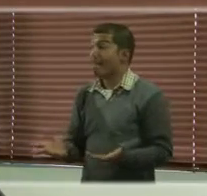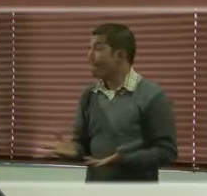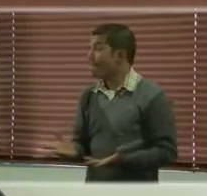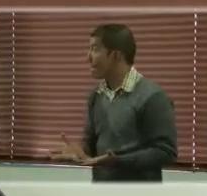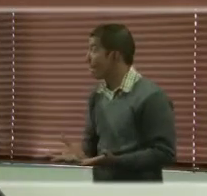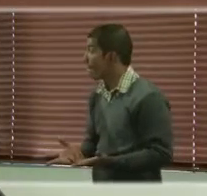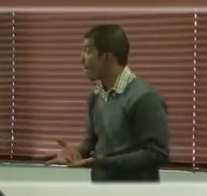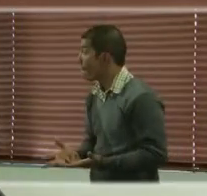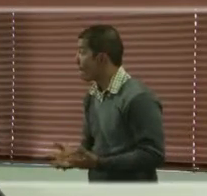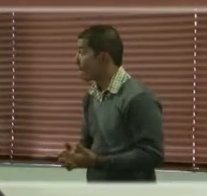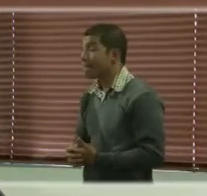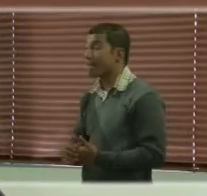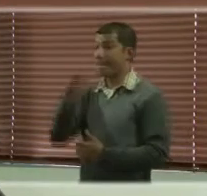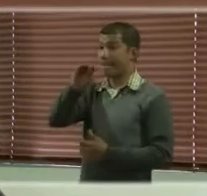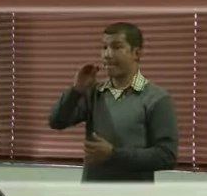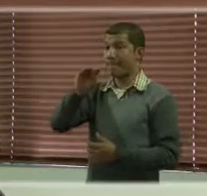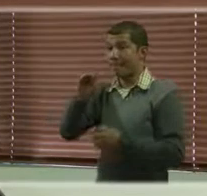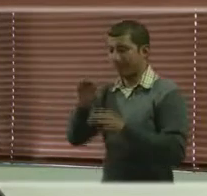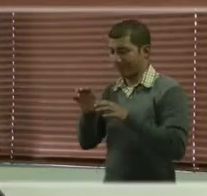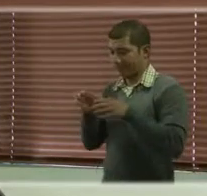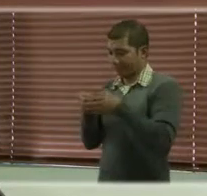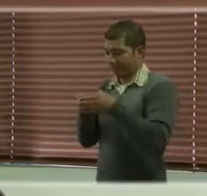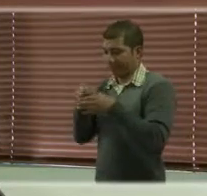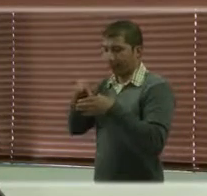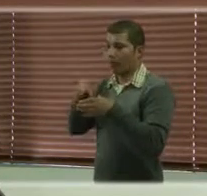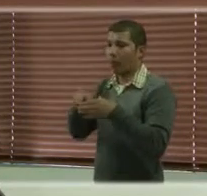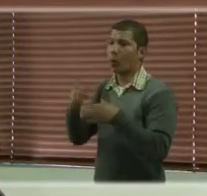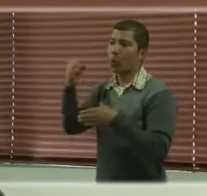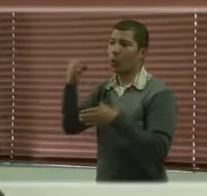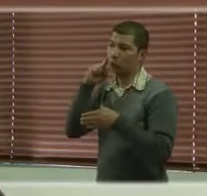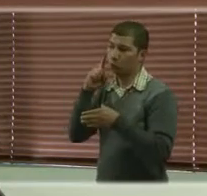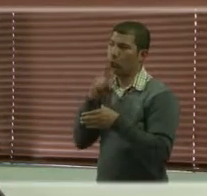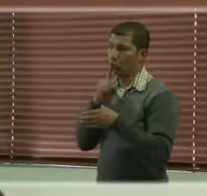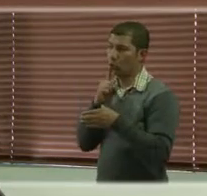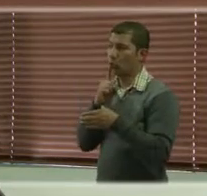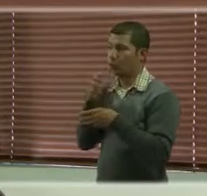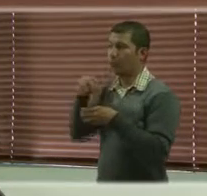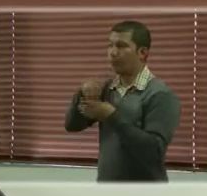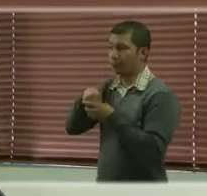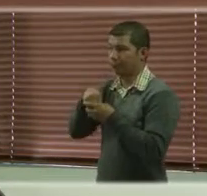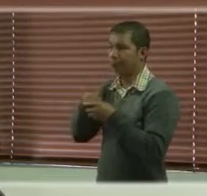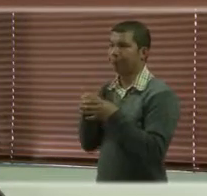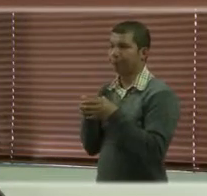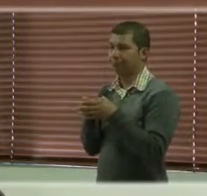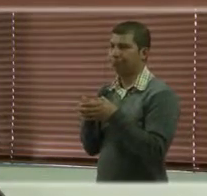un miembro con discapacidad auditiva y